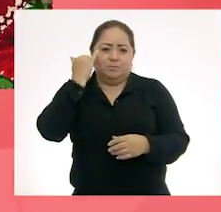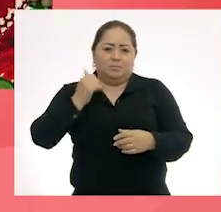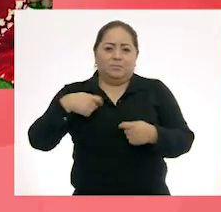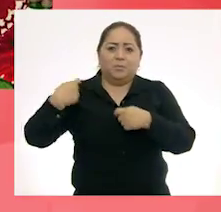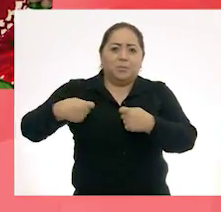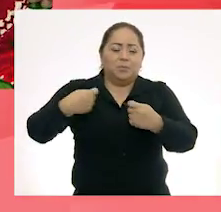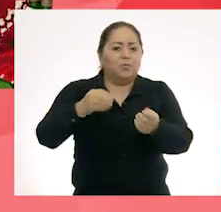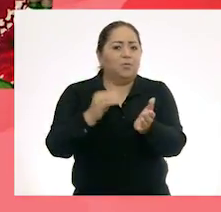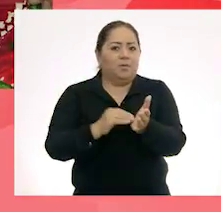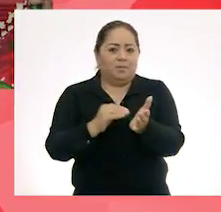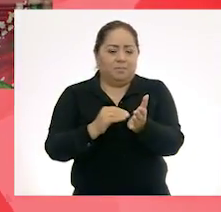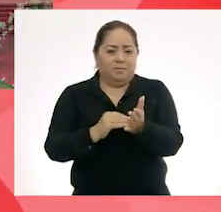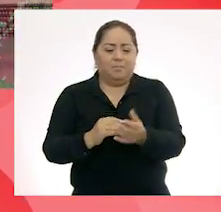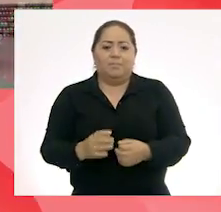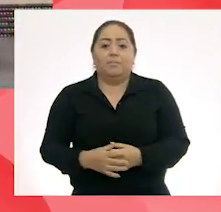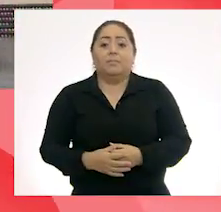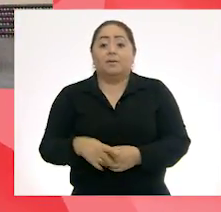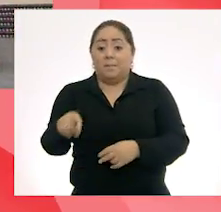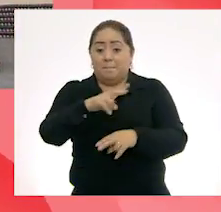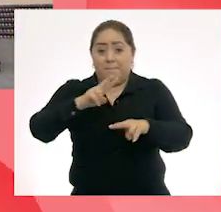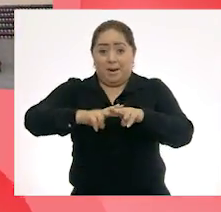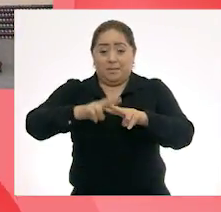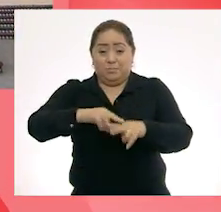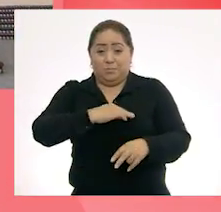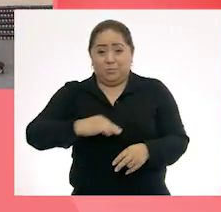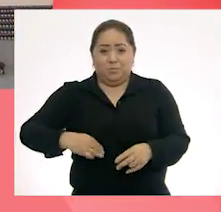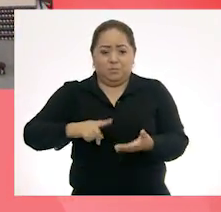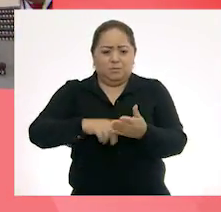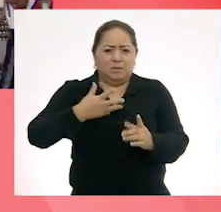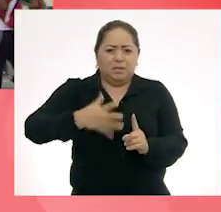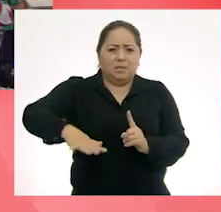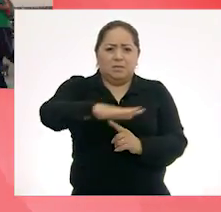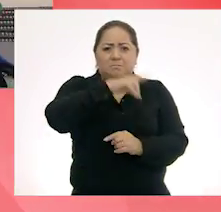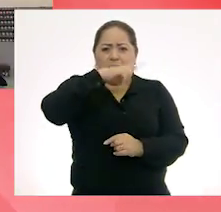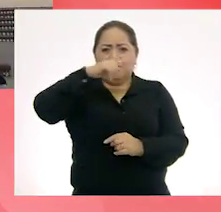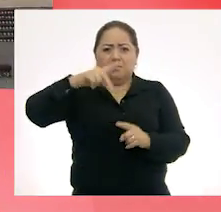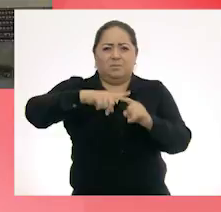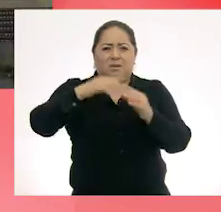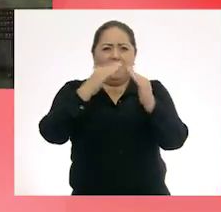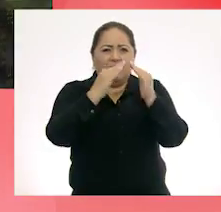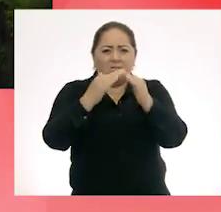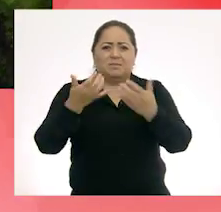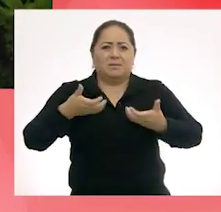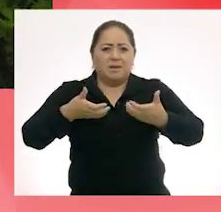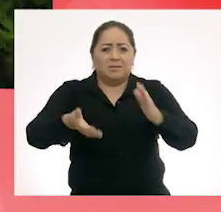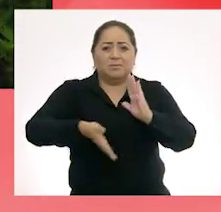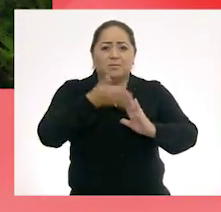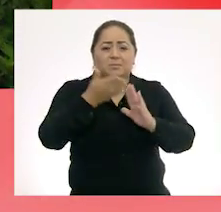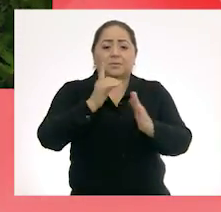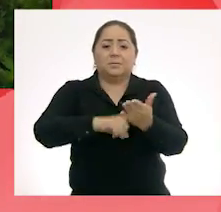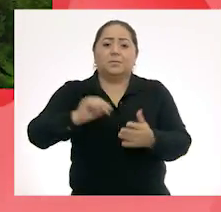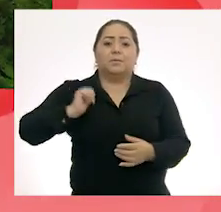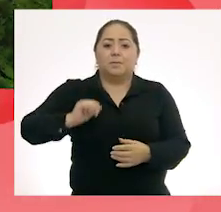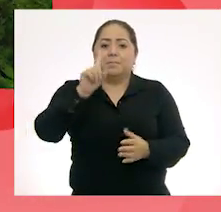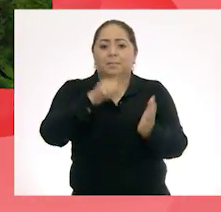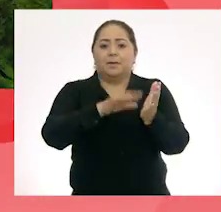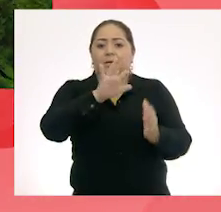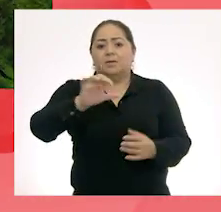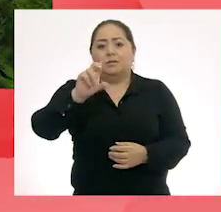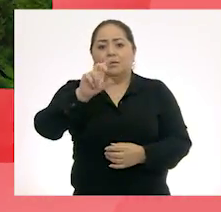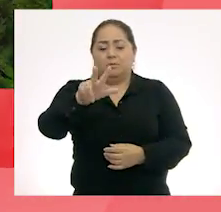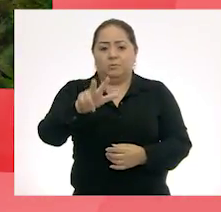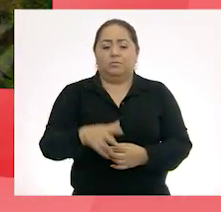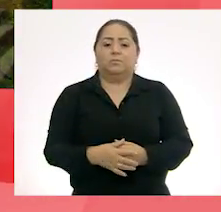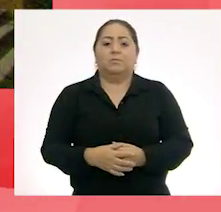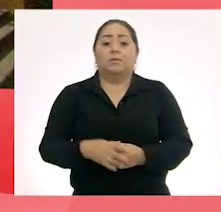mantienen sus tradiciones. La plaza municipal está rodeada de pintorescas casas y calles construidas en el año de